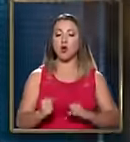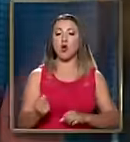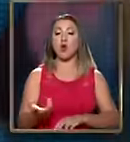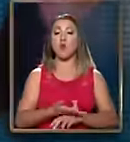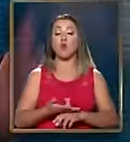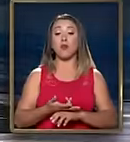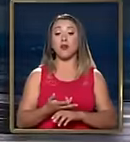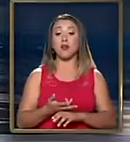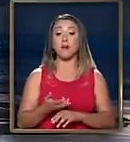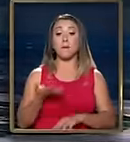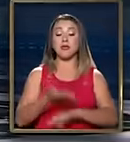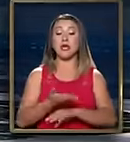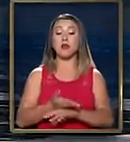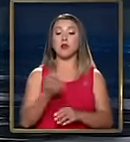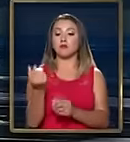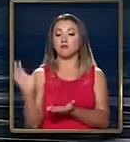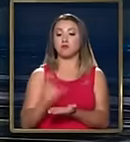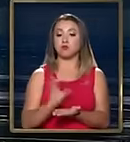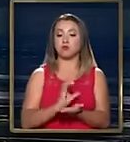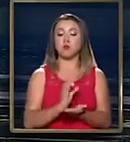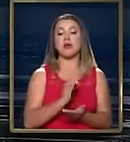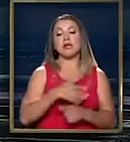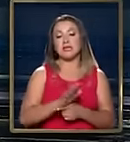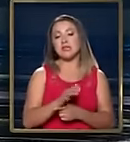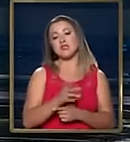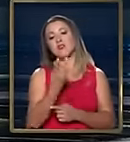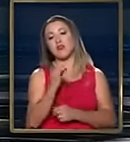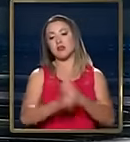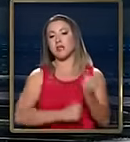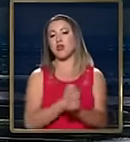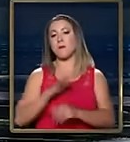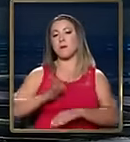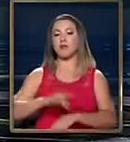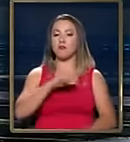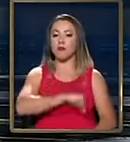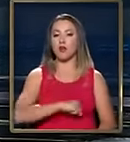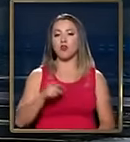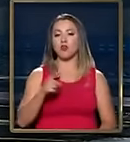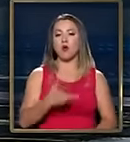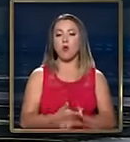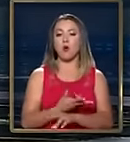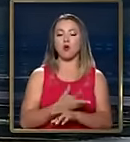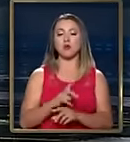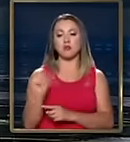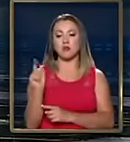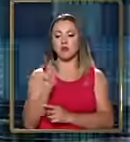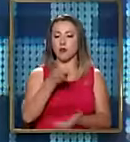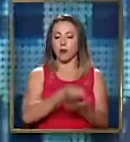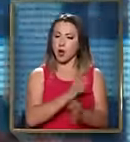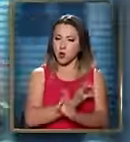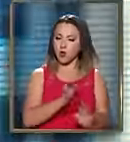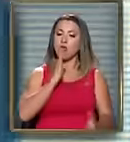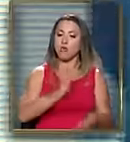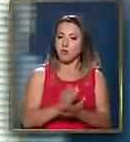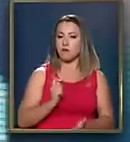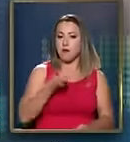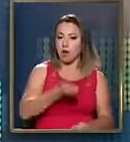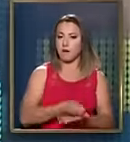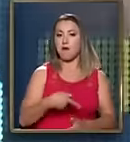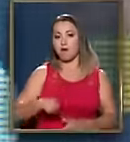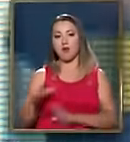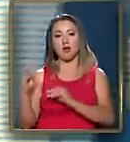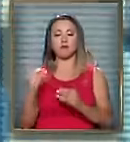crédito en 2010, a 10, 15, 20 años se van ahí y estos weones no van a pagar, weón. No, weón, tienen que pagar. Entonces fueron a hablar